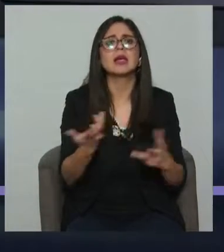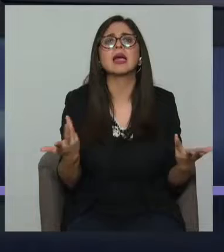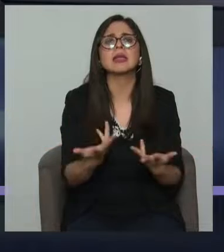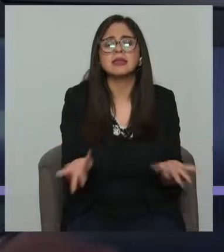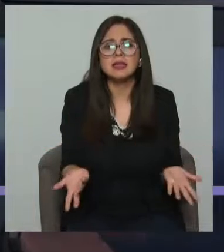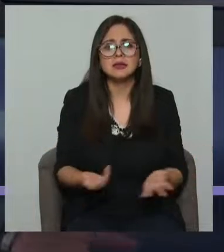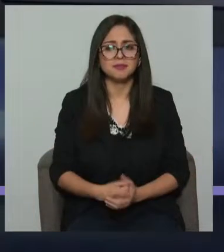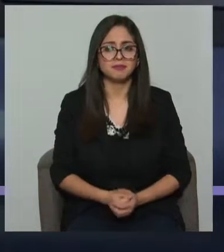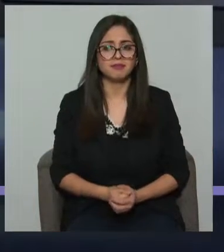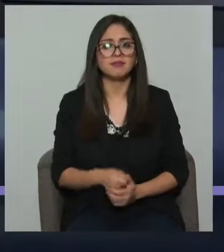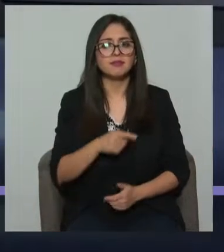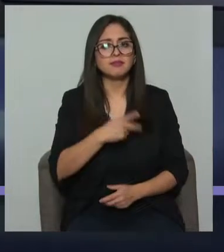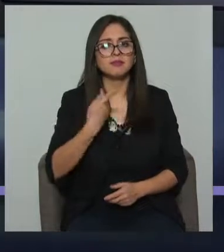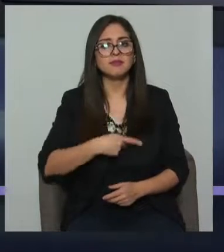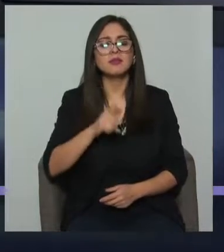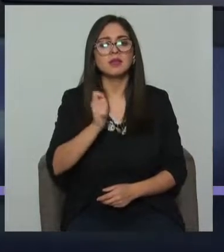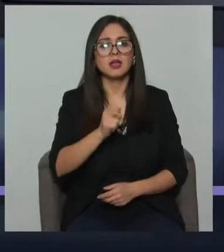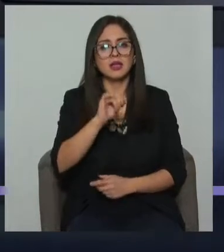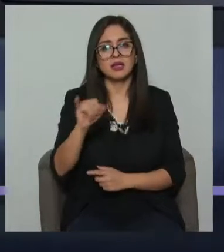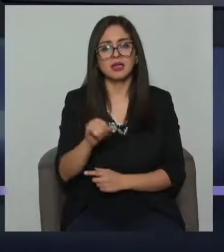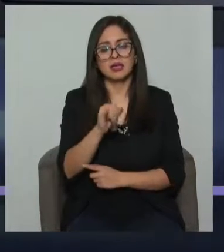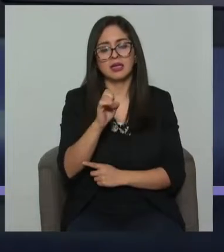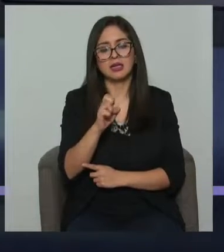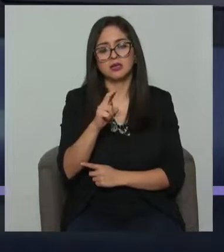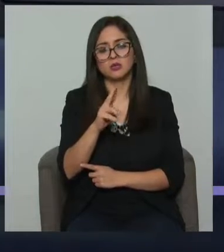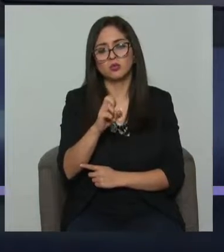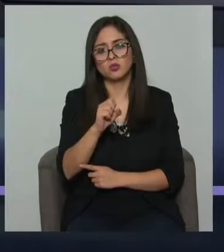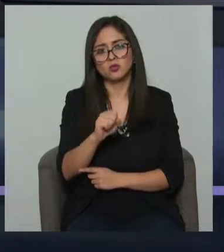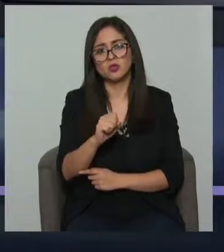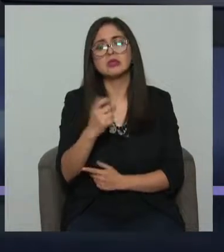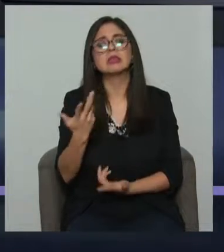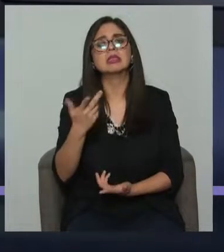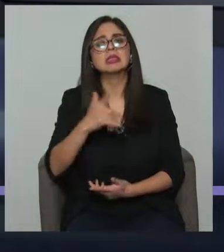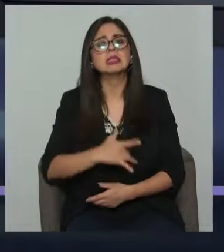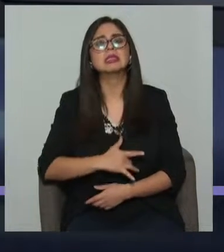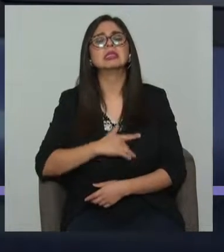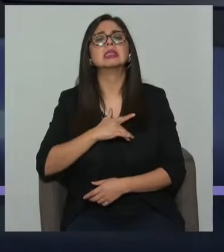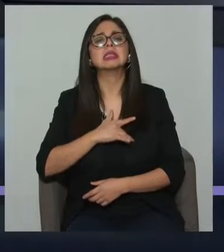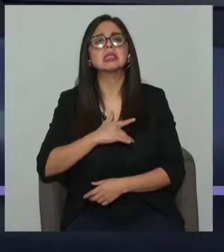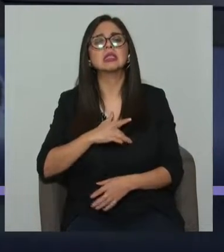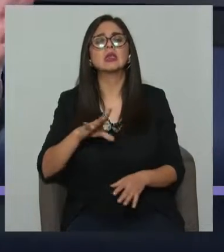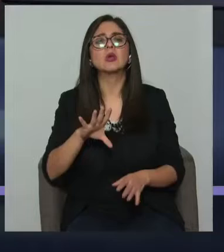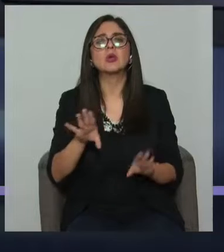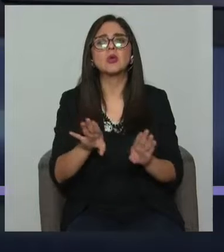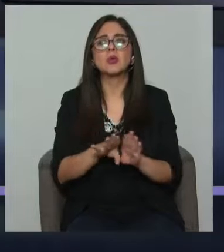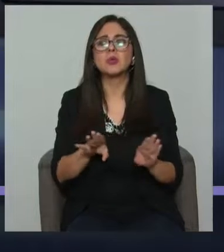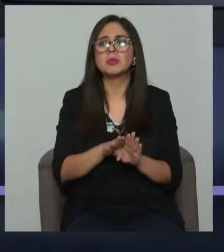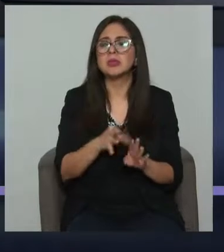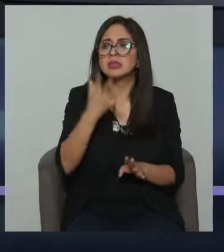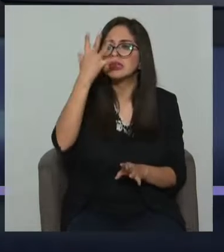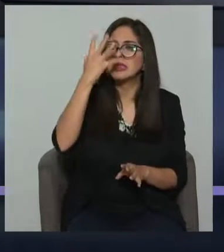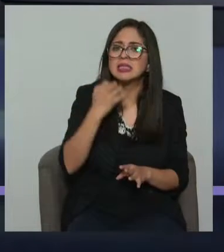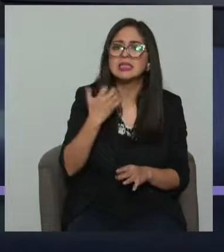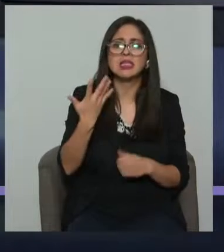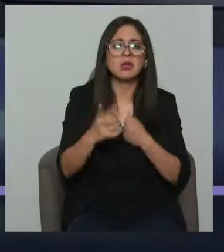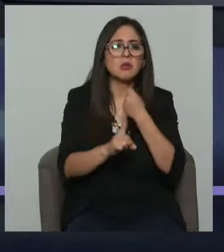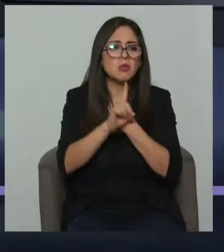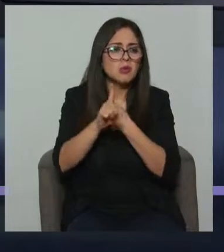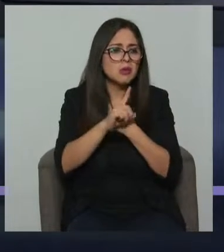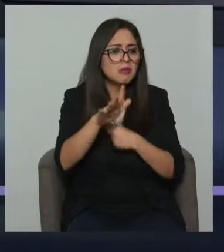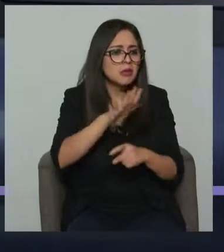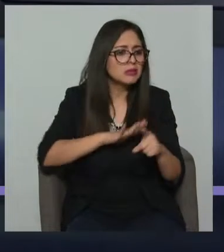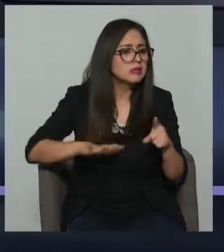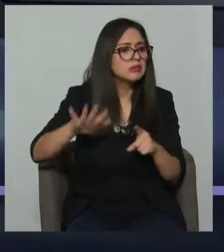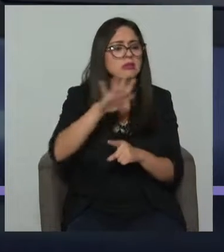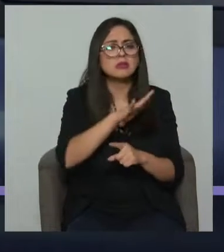la cortesía pues verán la historia de Jesús. Jesús está un poco afligido por los problemas que tiene la humanidad y los